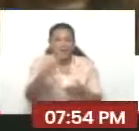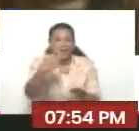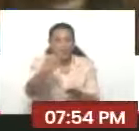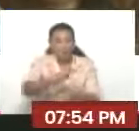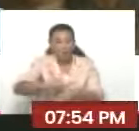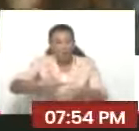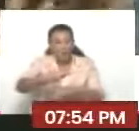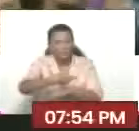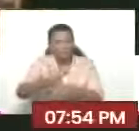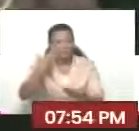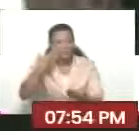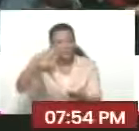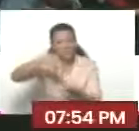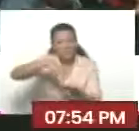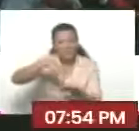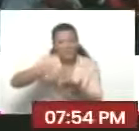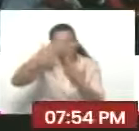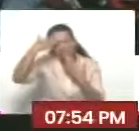Héctor.